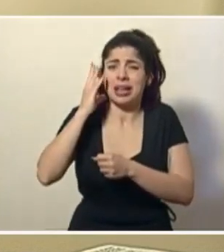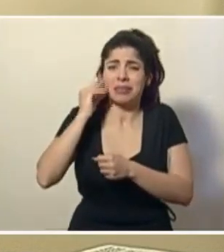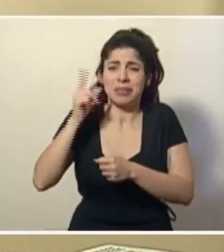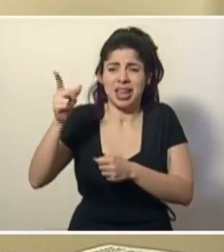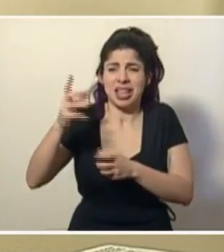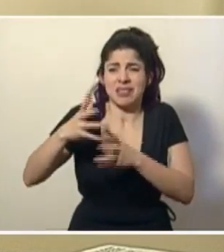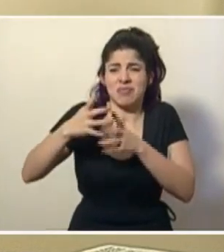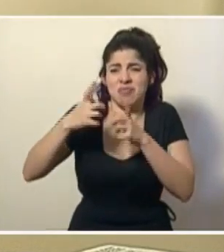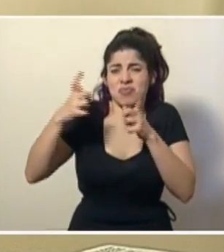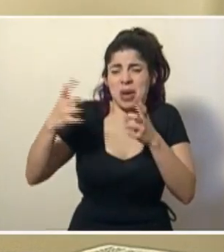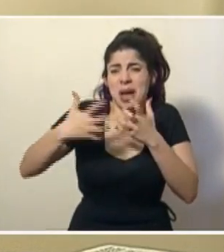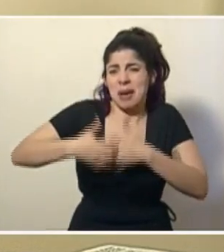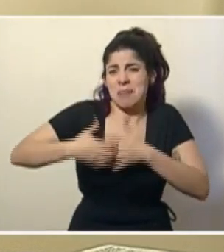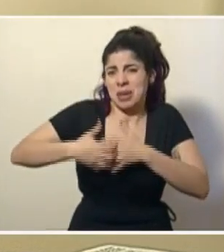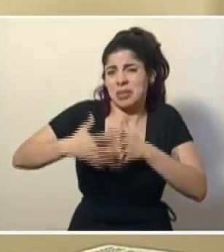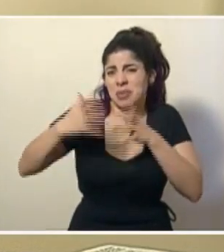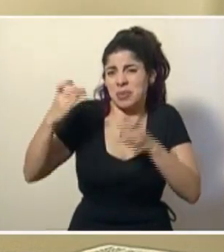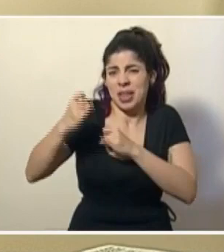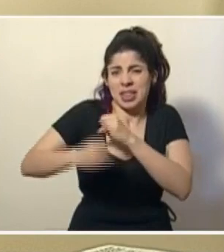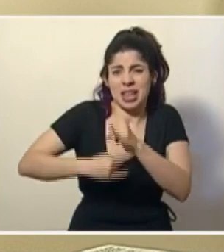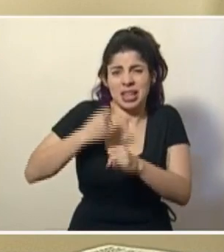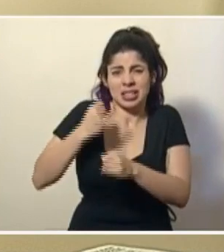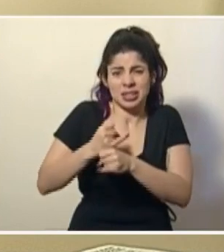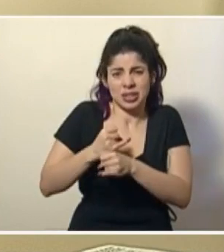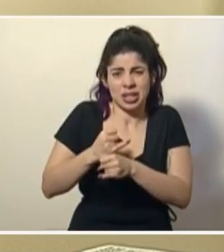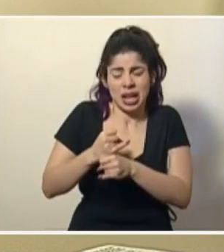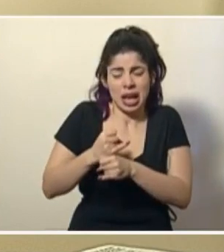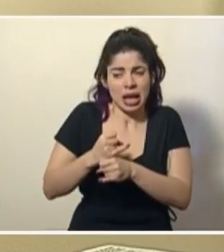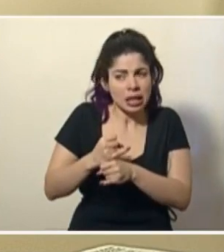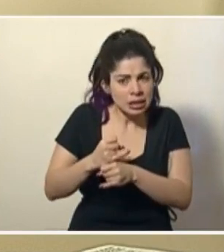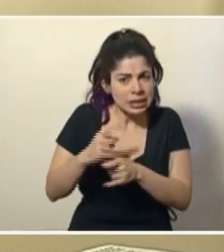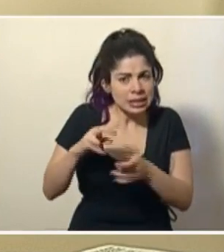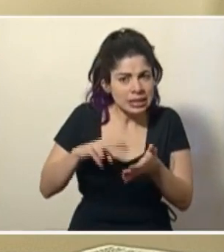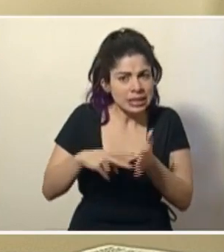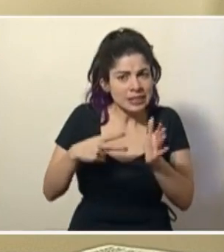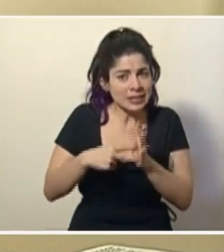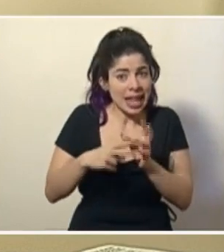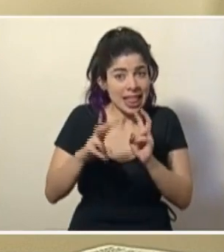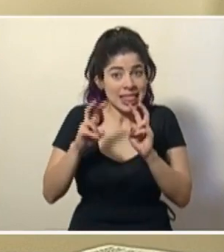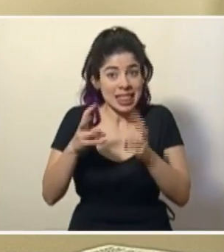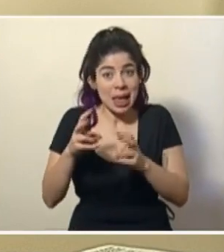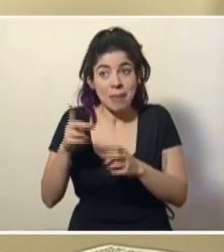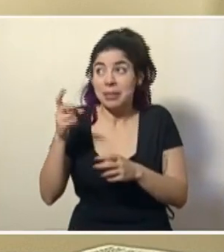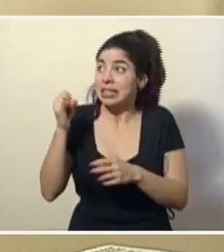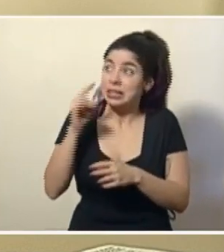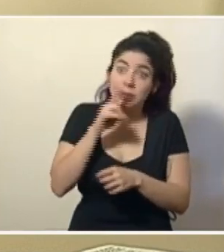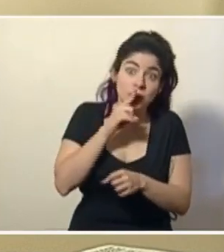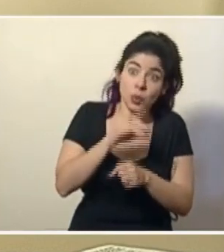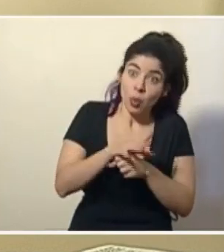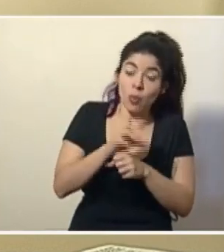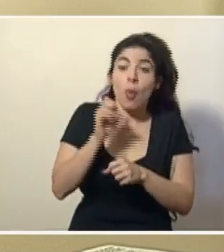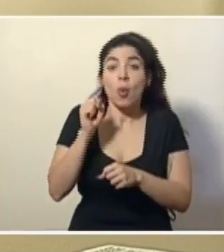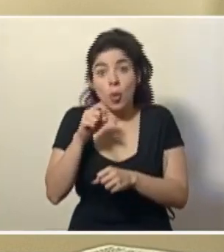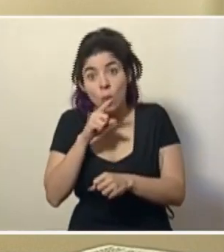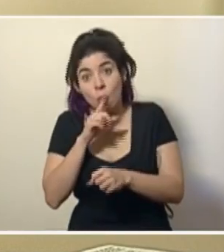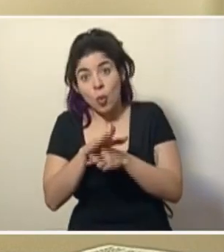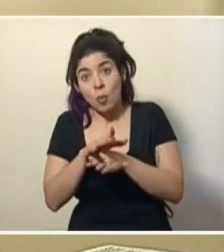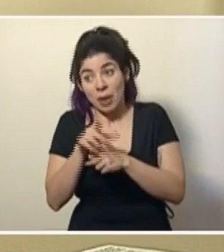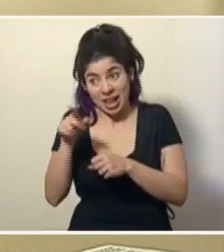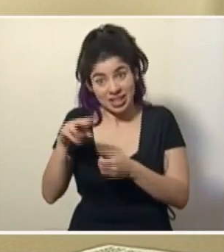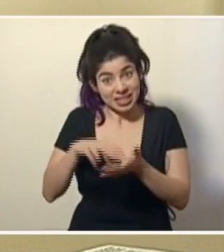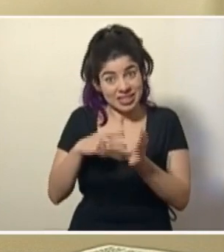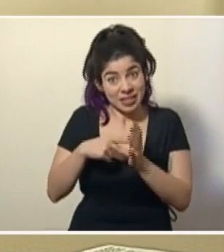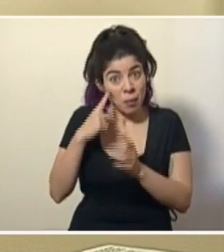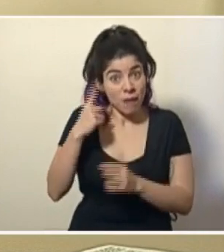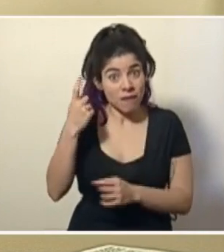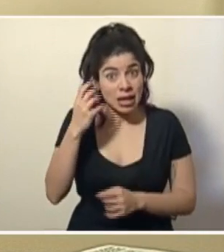son grandes multinacionales. Y entonces el tema a veces de incumplimiento no es necesariamente